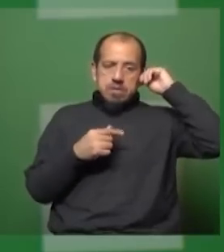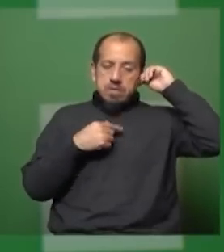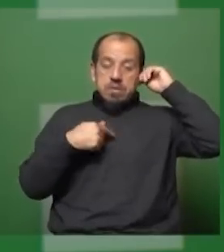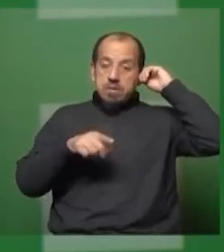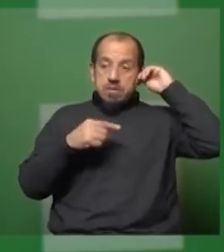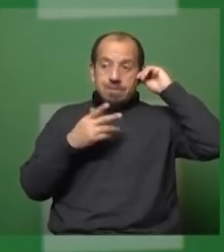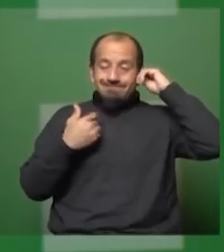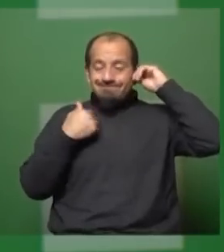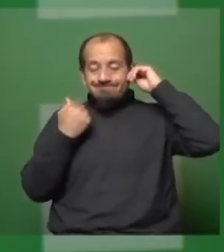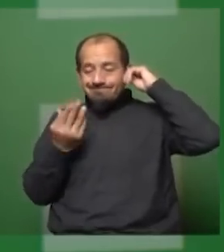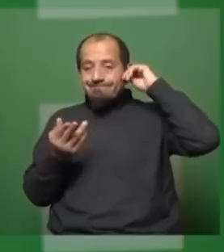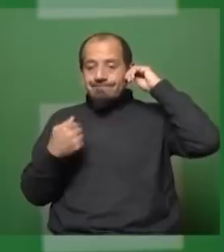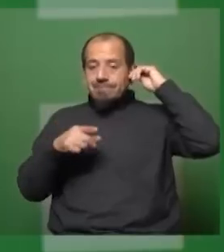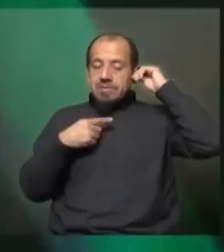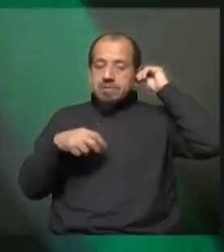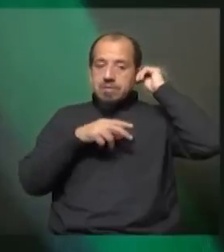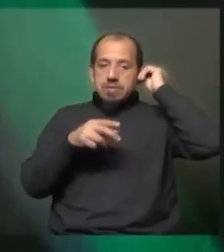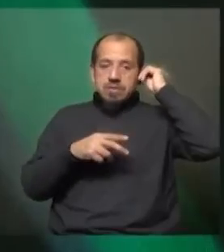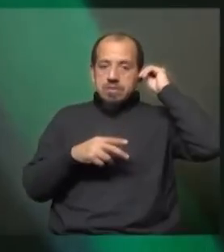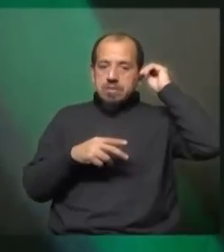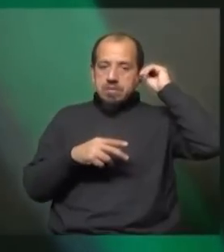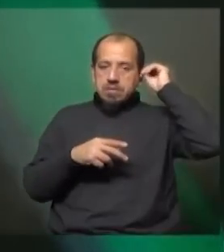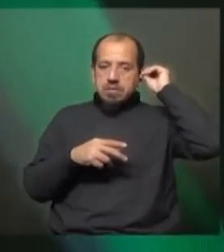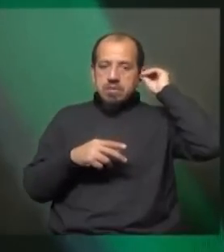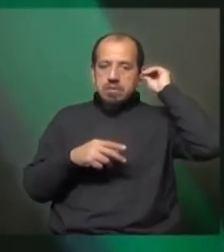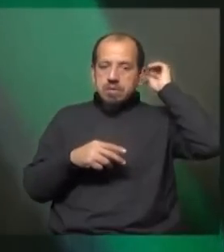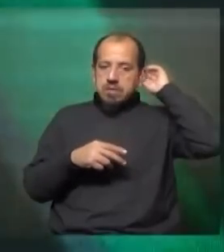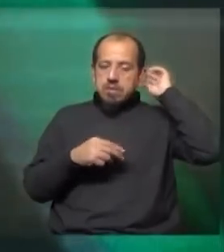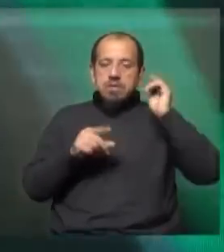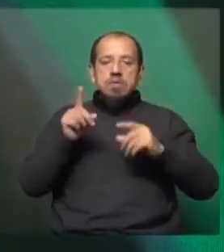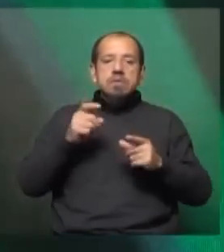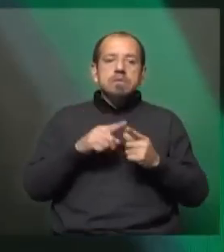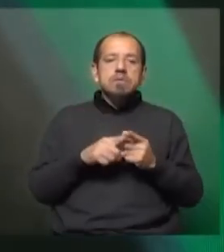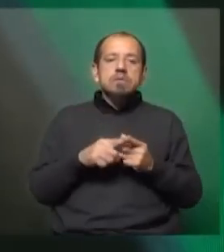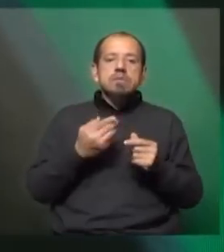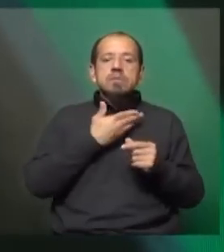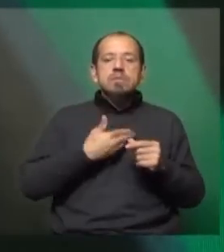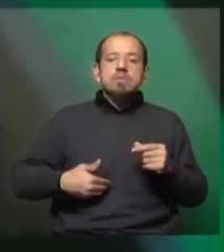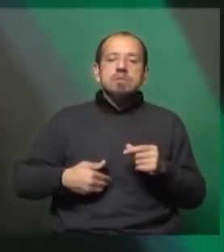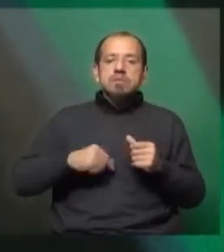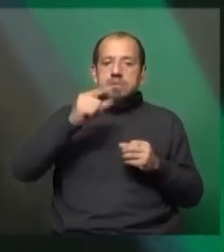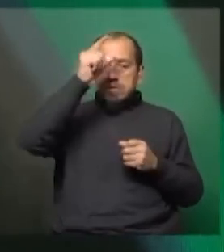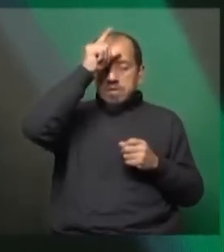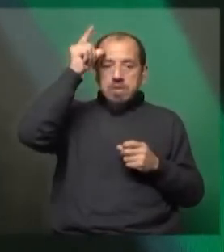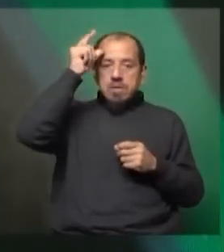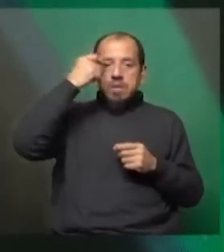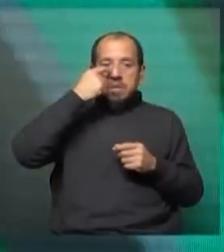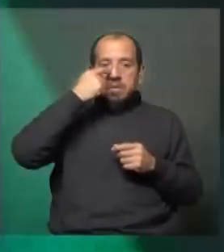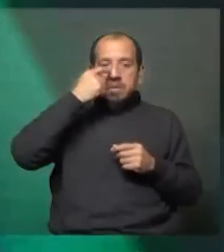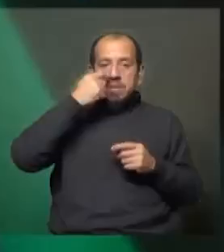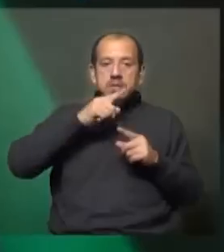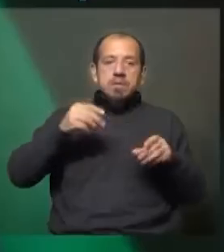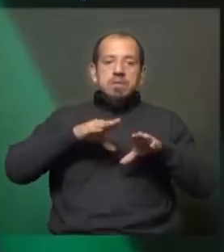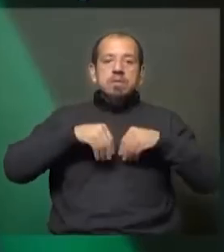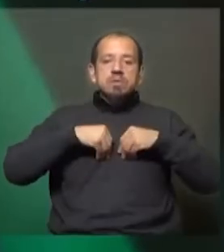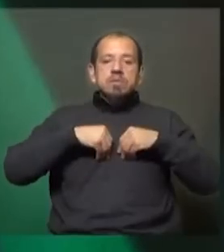toalla Y eso creo que sin duda es un elemento complejo y Te agrego un elemento más a propósito del agua es que el presidente de la calle ha decidido no aceptar la